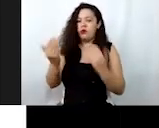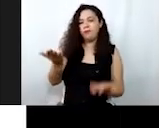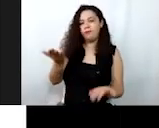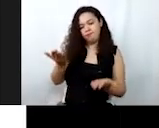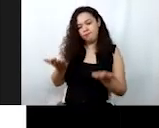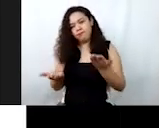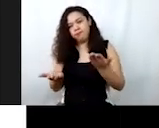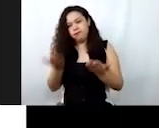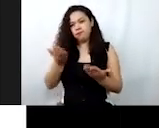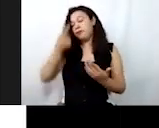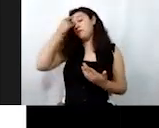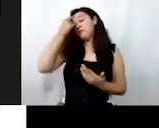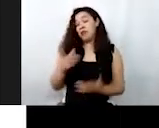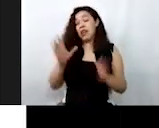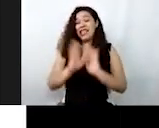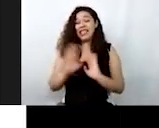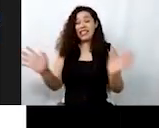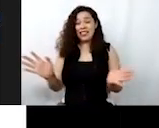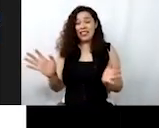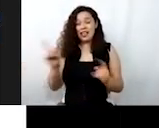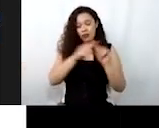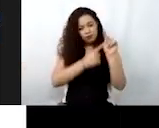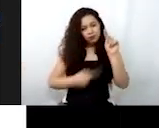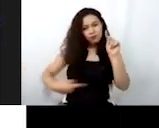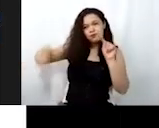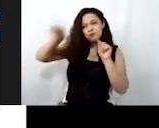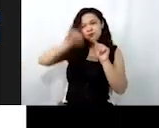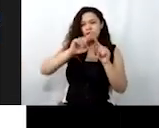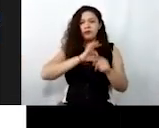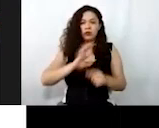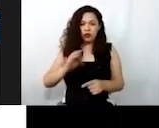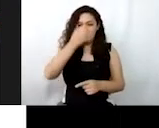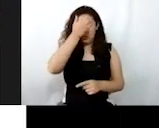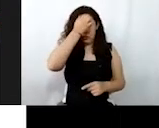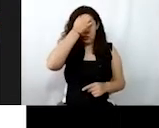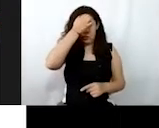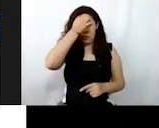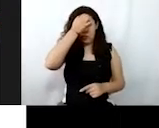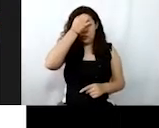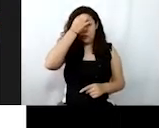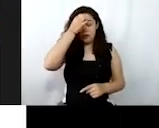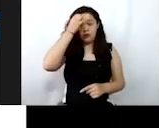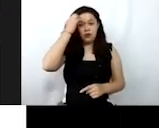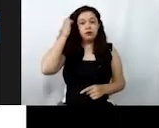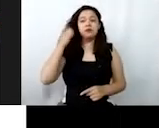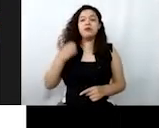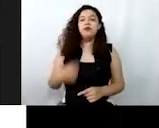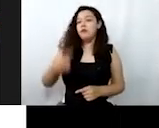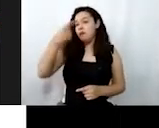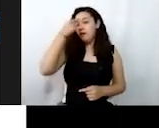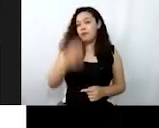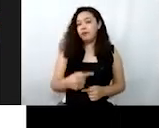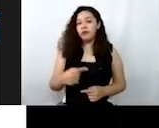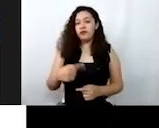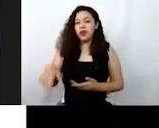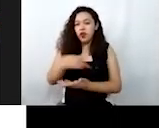llegar a esta economía de la dona, para llegar a otra vez el espacio seguro